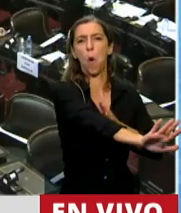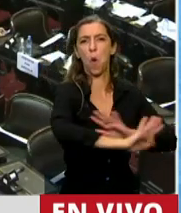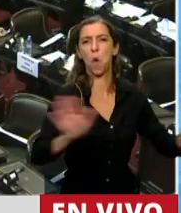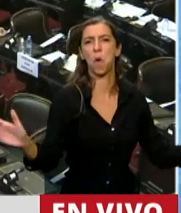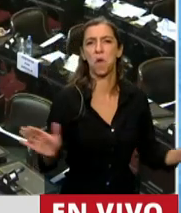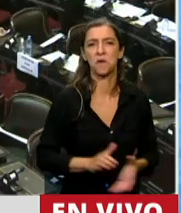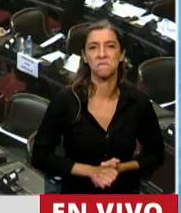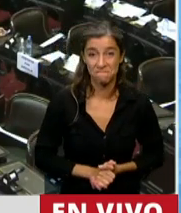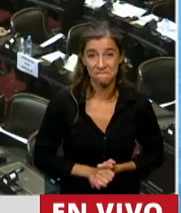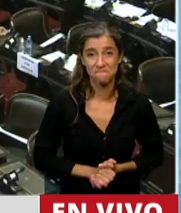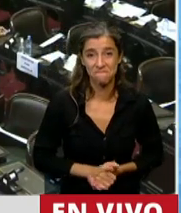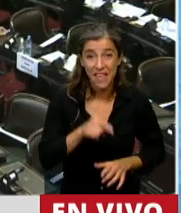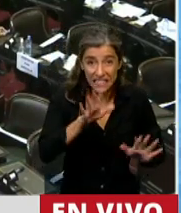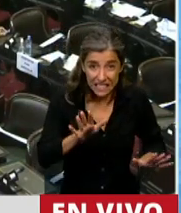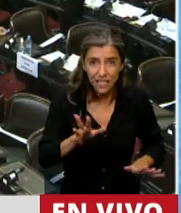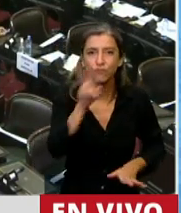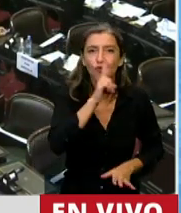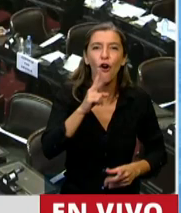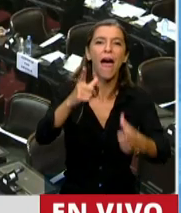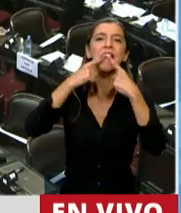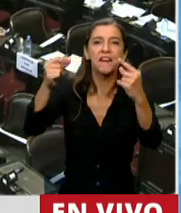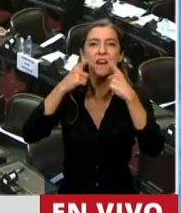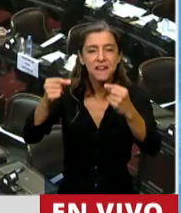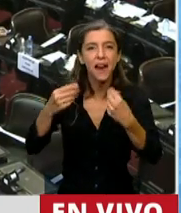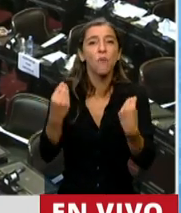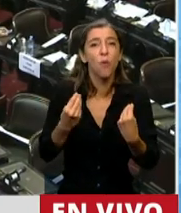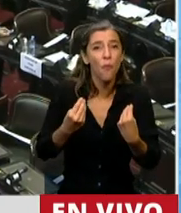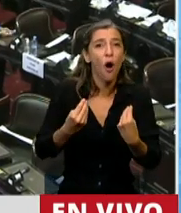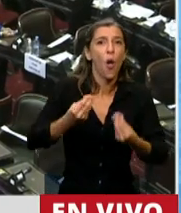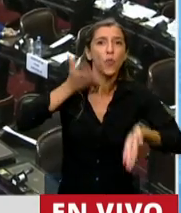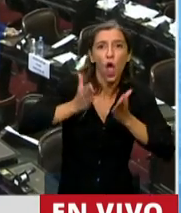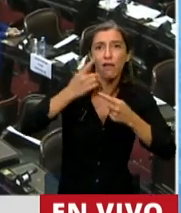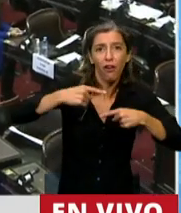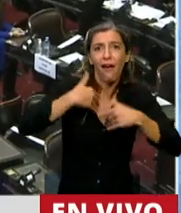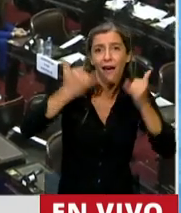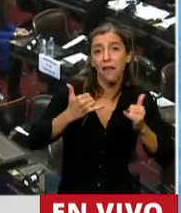las mujeres que reclaman y que son víctimas de violencia de género.